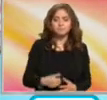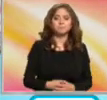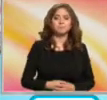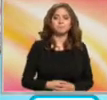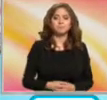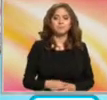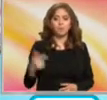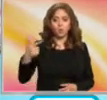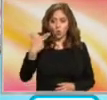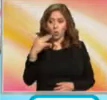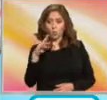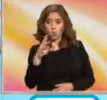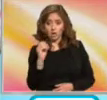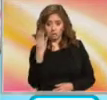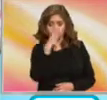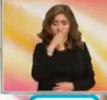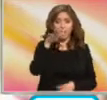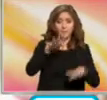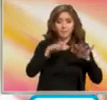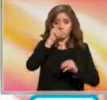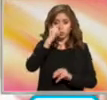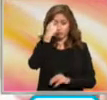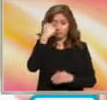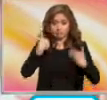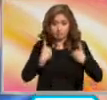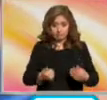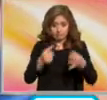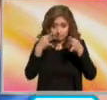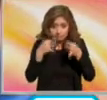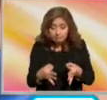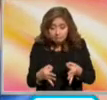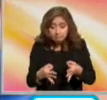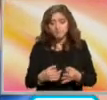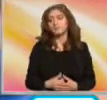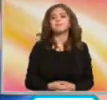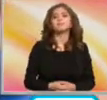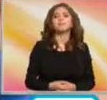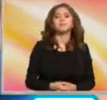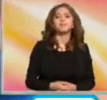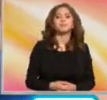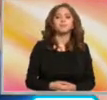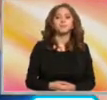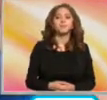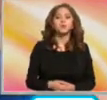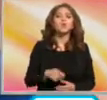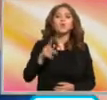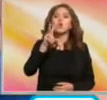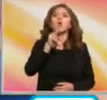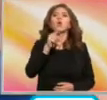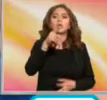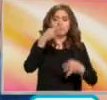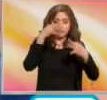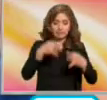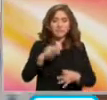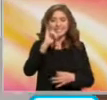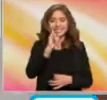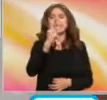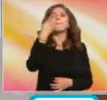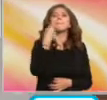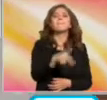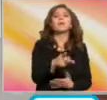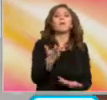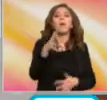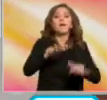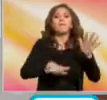¿Hay hormonas y no hay juicio? Pues mira, el no juicio, el tema es que venimos ya como llenos de todas